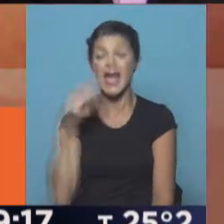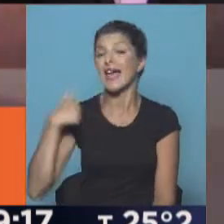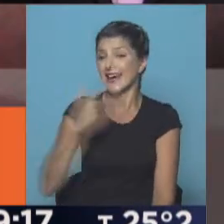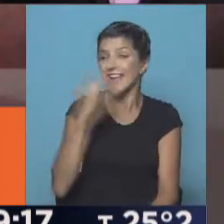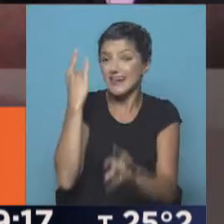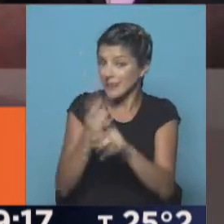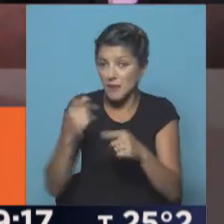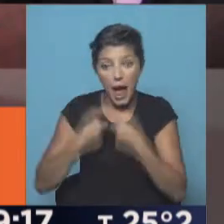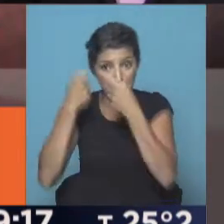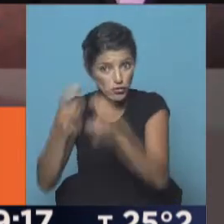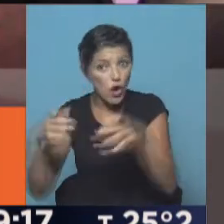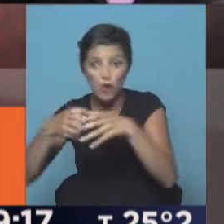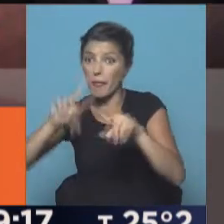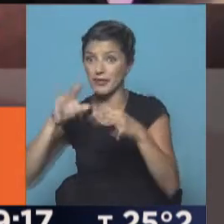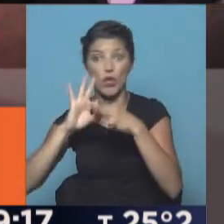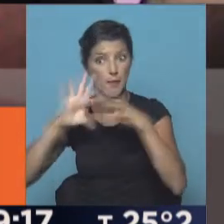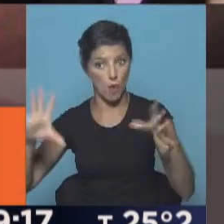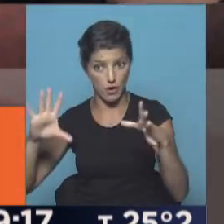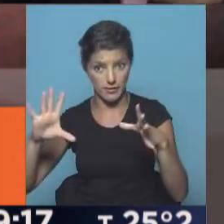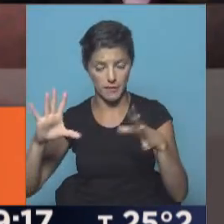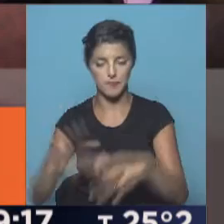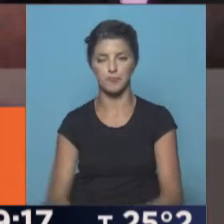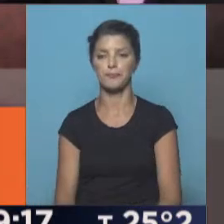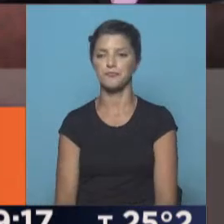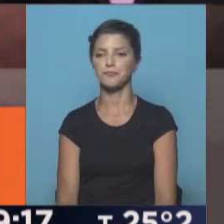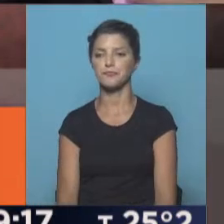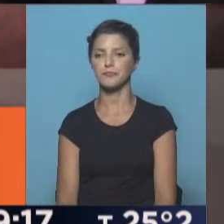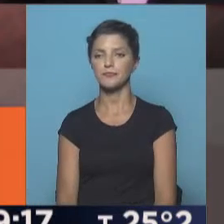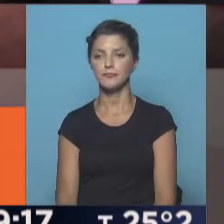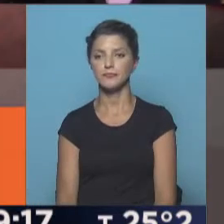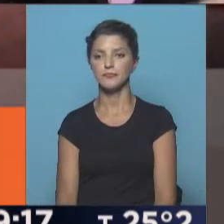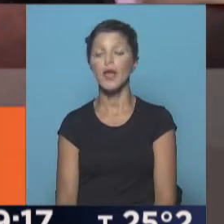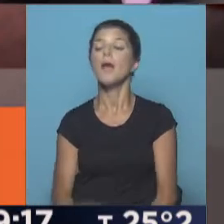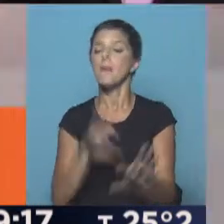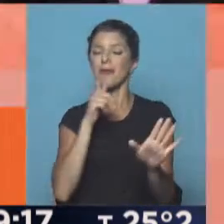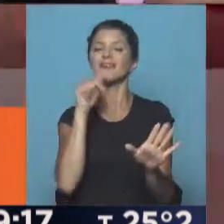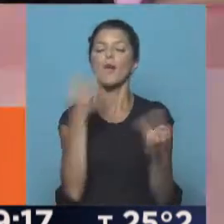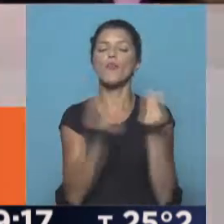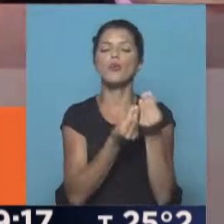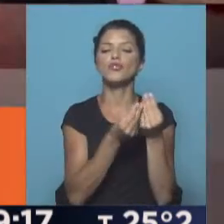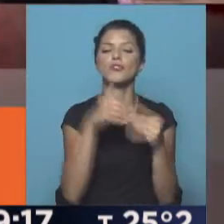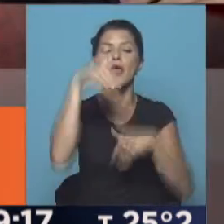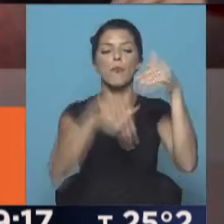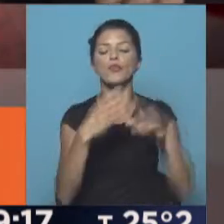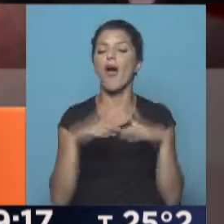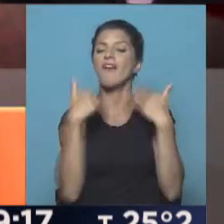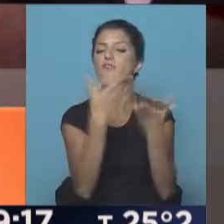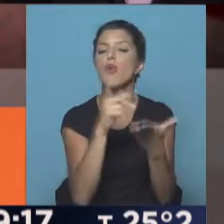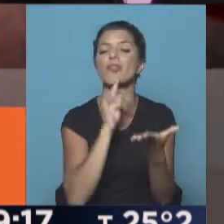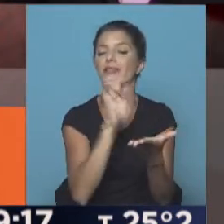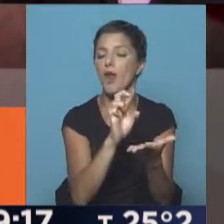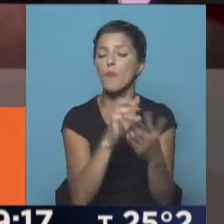del Partido Demócrata. Y uno de los grandes, sino la clave tal vez de la elección de Trump, fue el que,